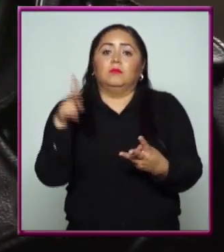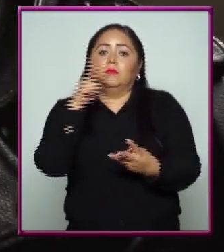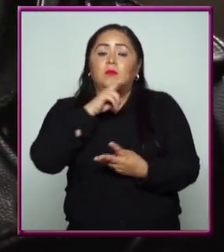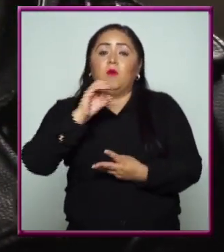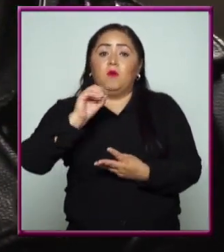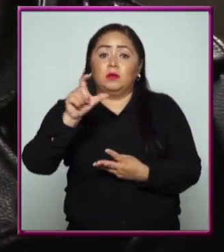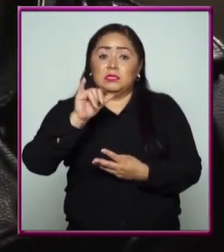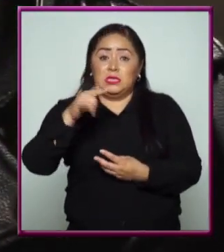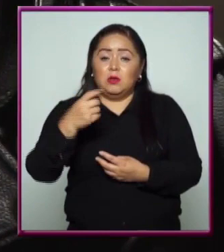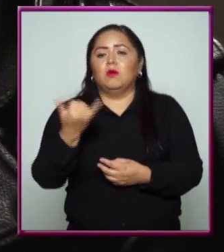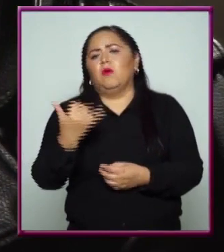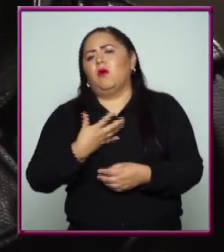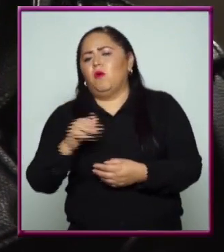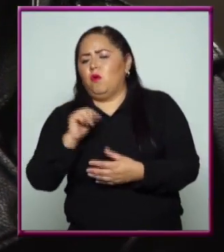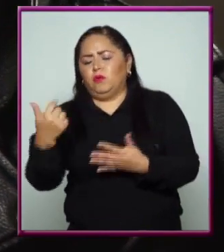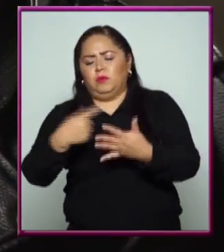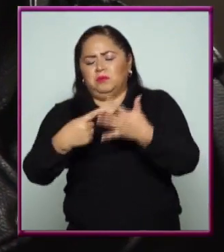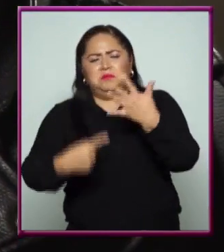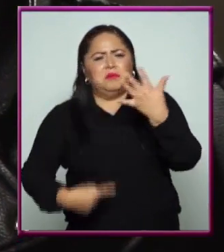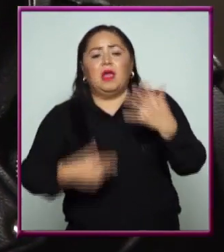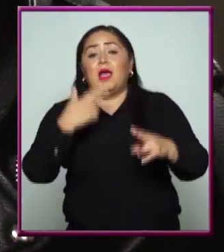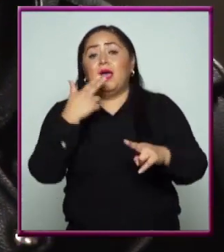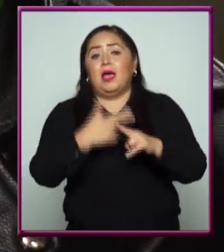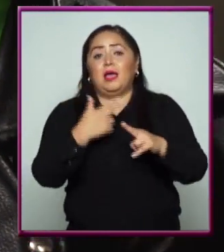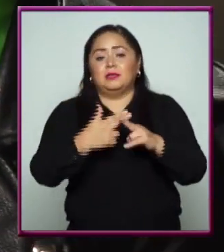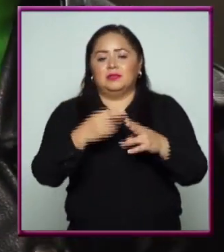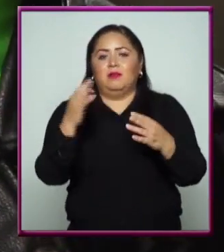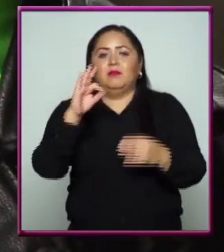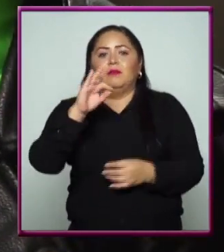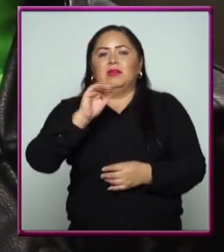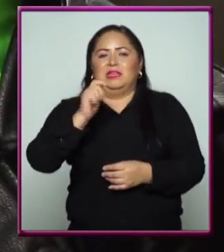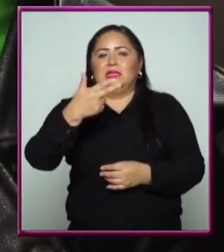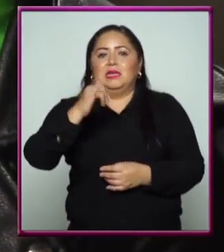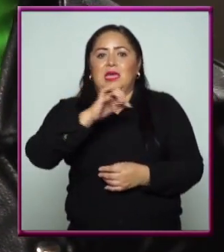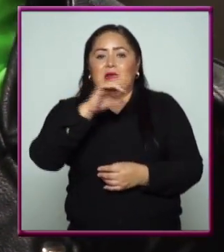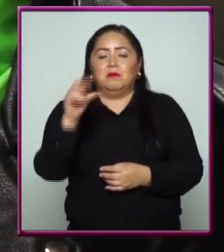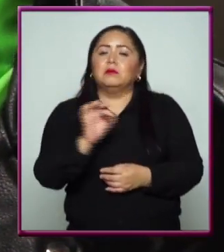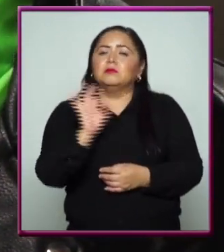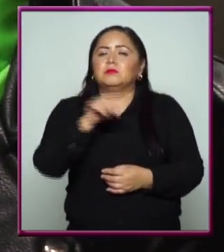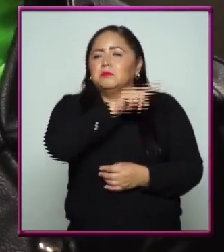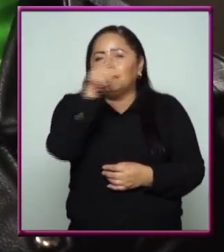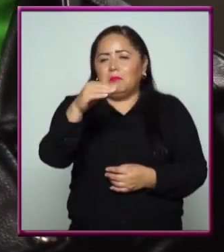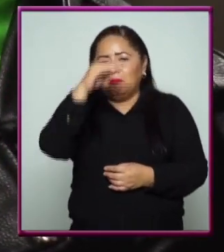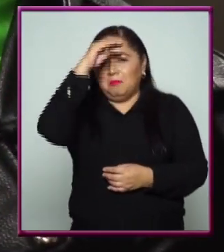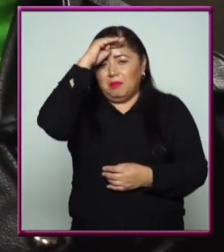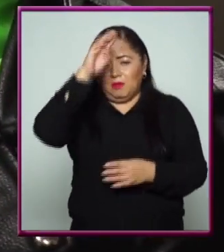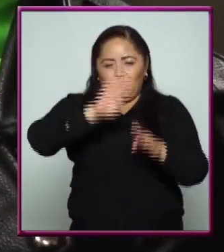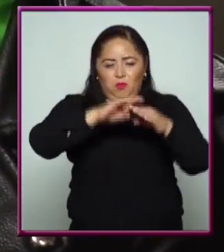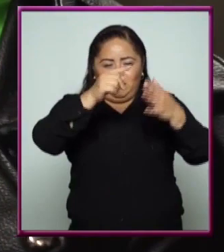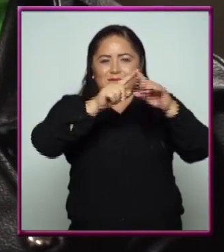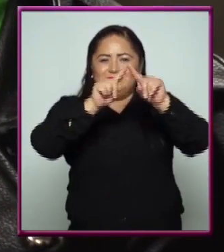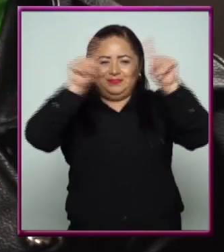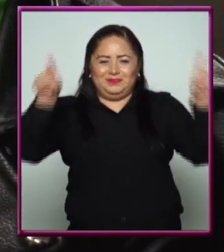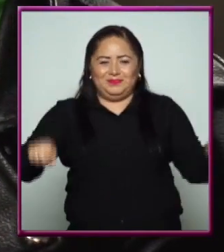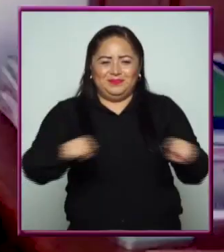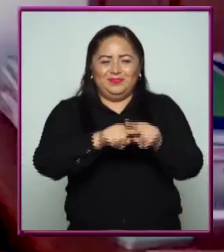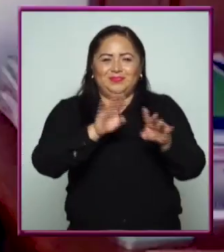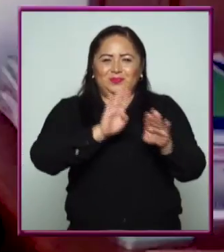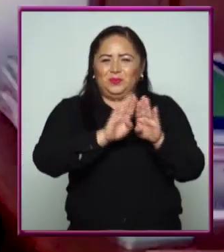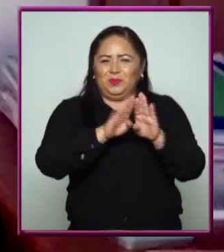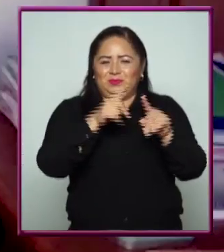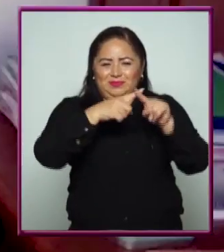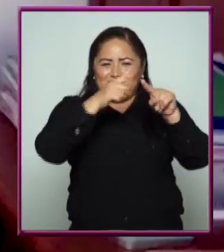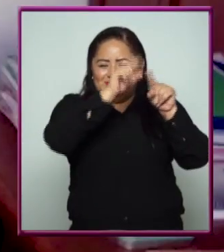oxígeno y otros más hasta llegar al fierro, ¿sí? Si ustedes piensan en esa tabla periódica